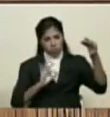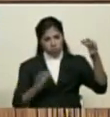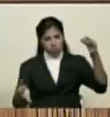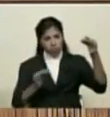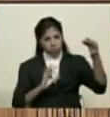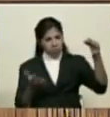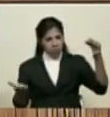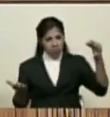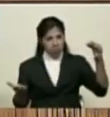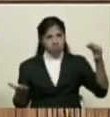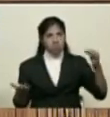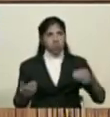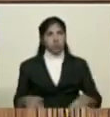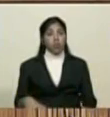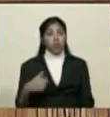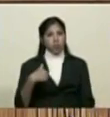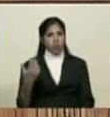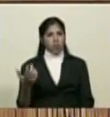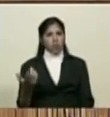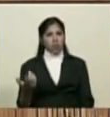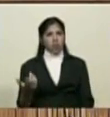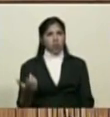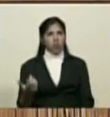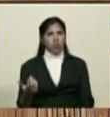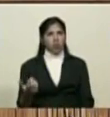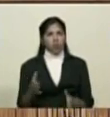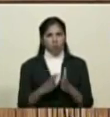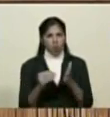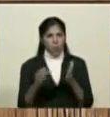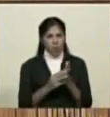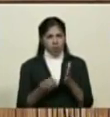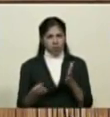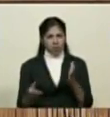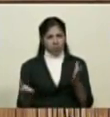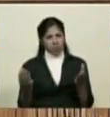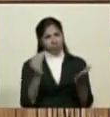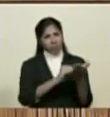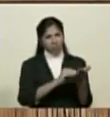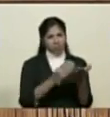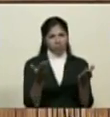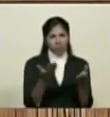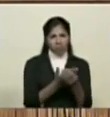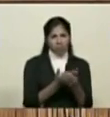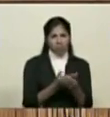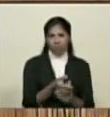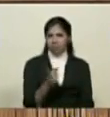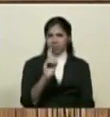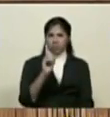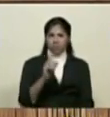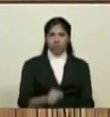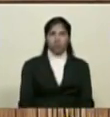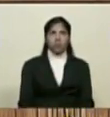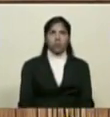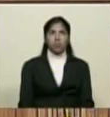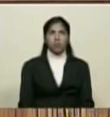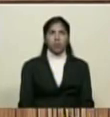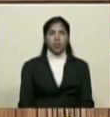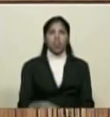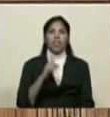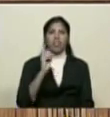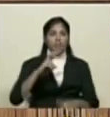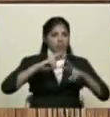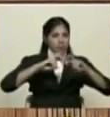meter las copias que tú pides, eso no es un expediente. El expediente es el impulso de la acción